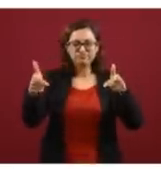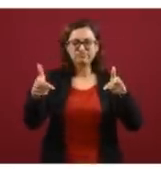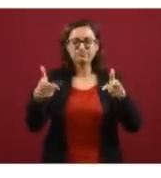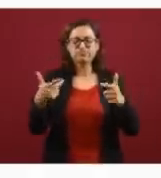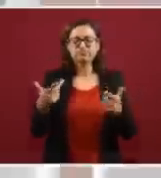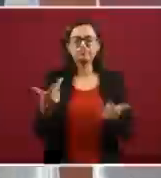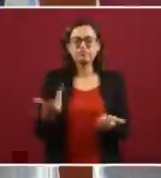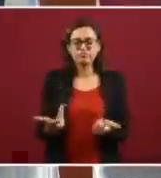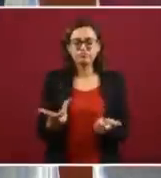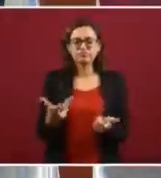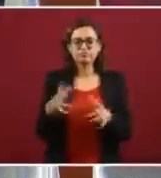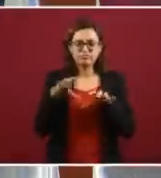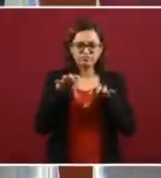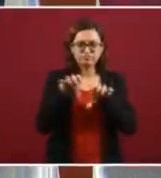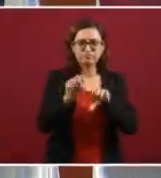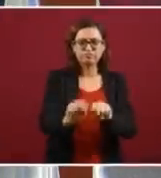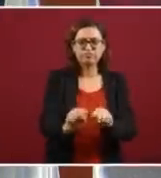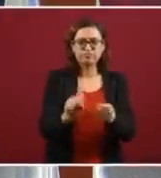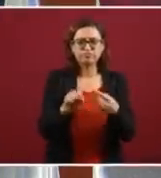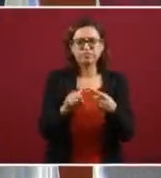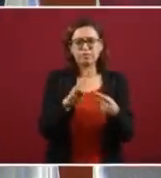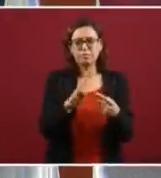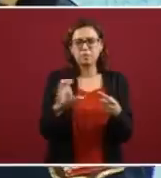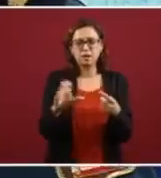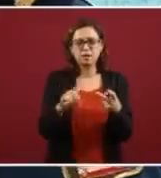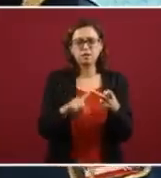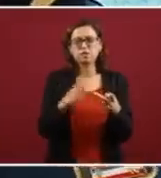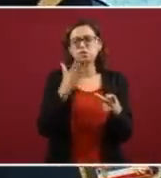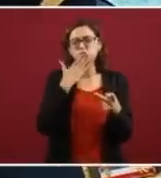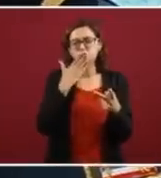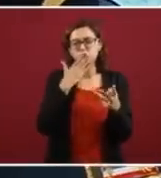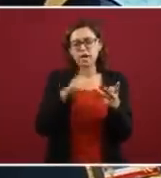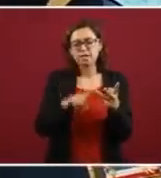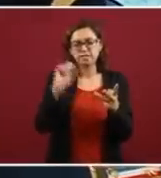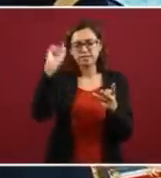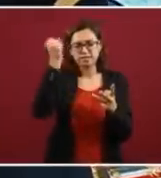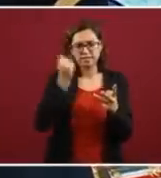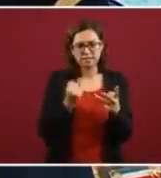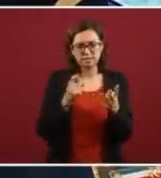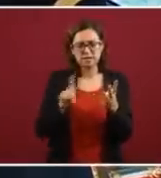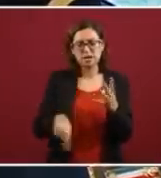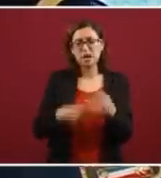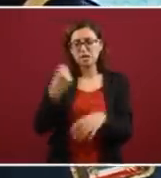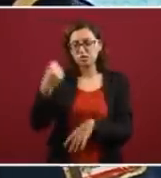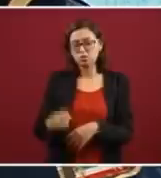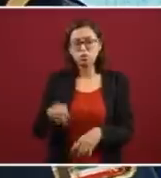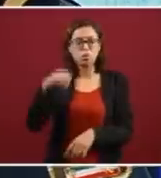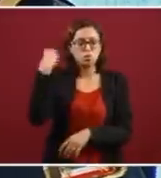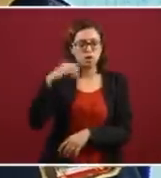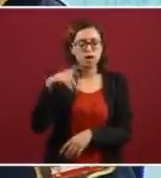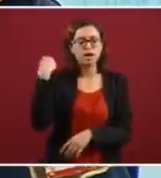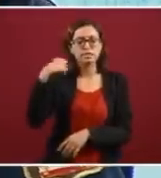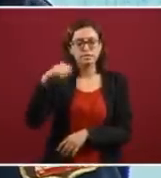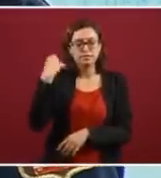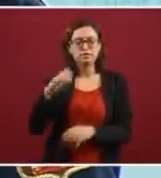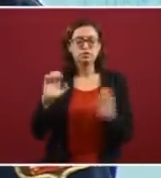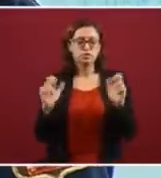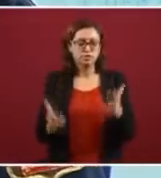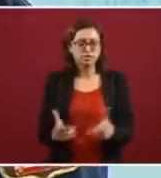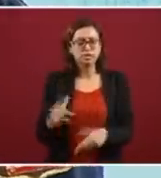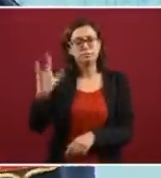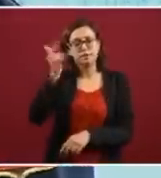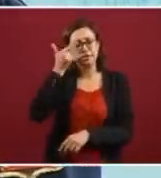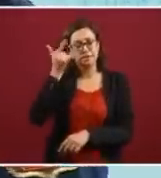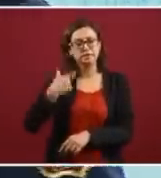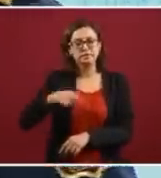estas intercepciones es Baja California, Sonora y Sinaloa, y en el sureste Oaxaca, Tabasco, Chiapas,